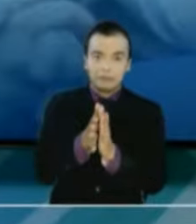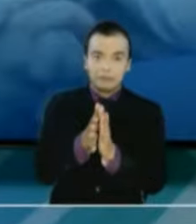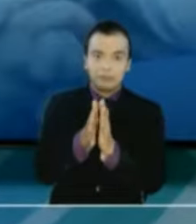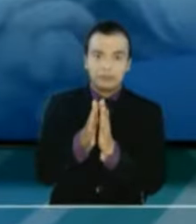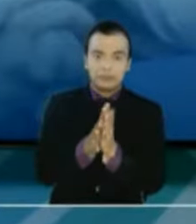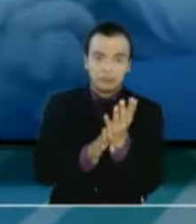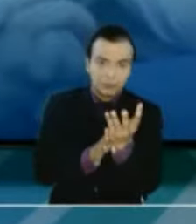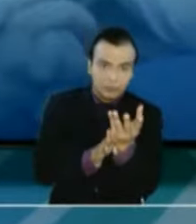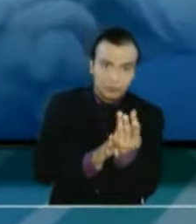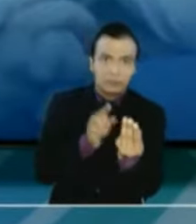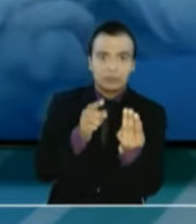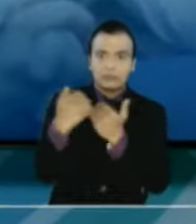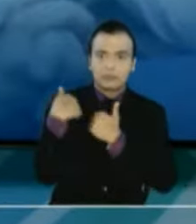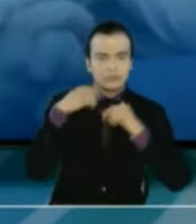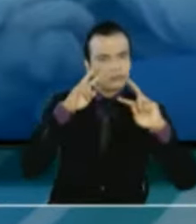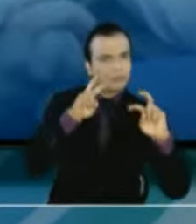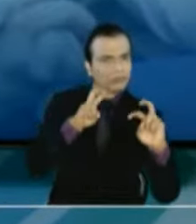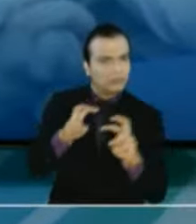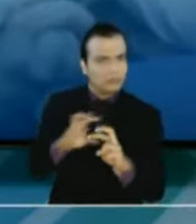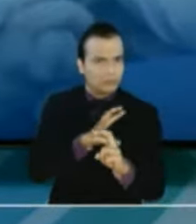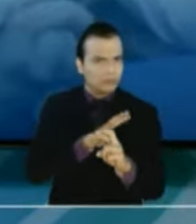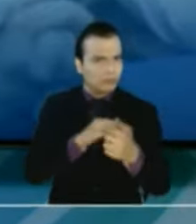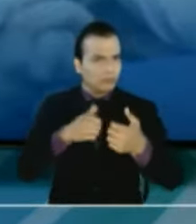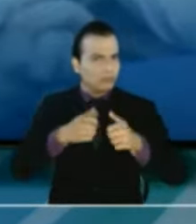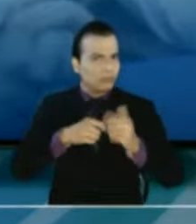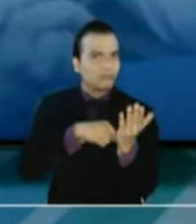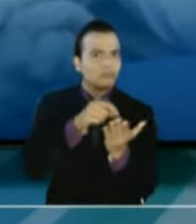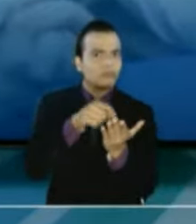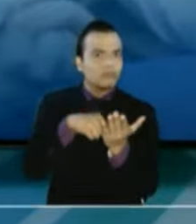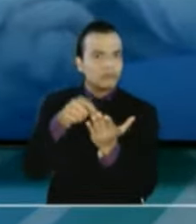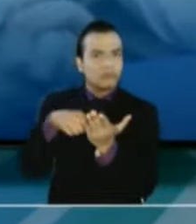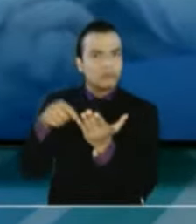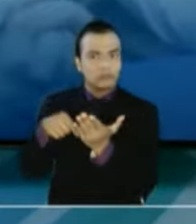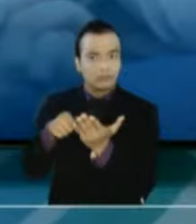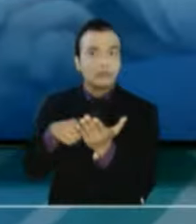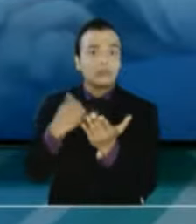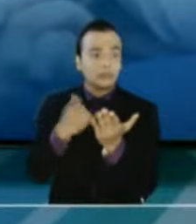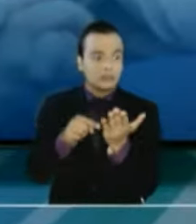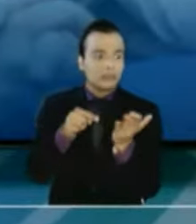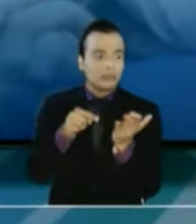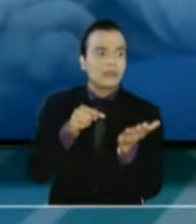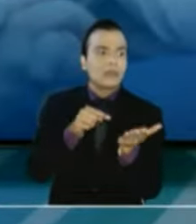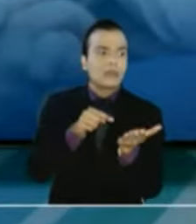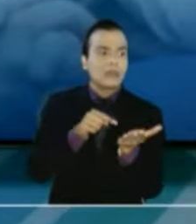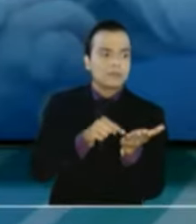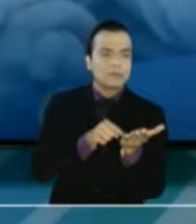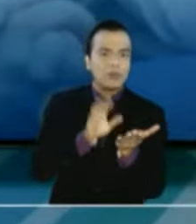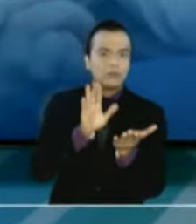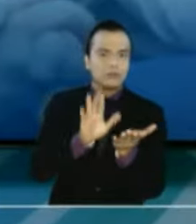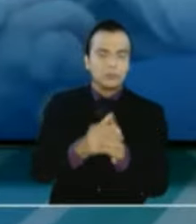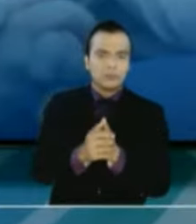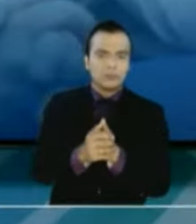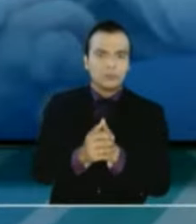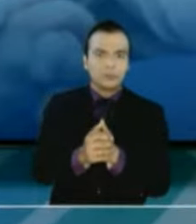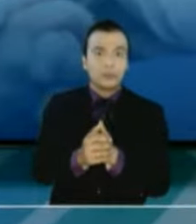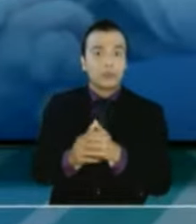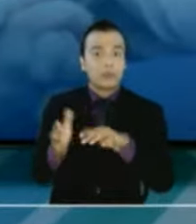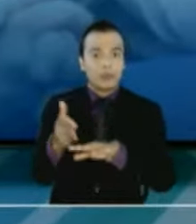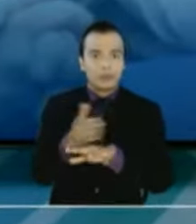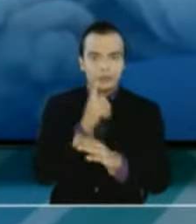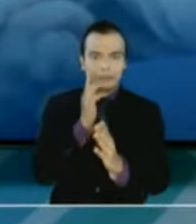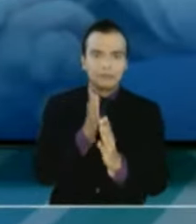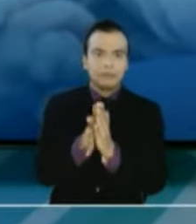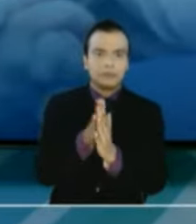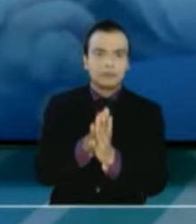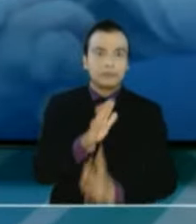noticias. Cali recibió la visita del ministro de Justicia, quien se refirió al proyecto de la reforma de infancia y adolescencia. Todos